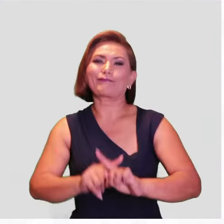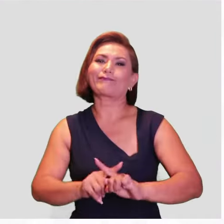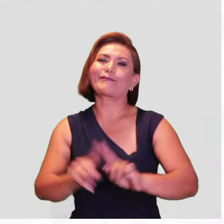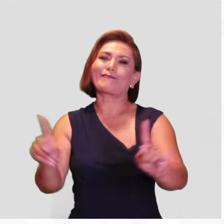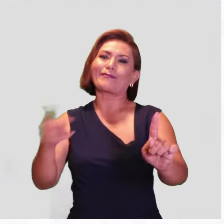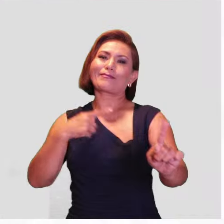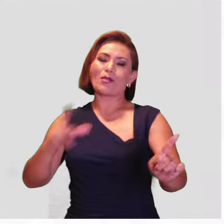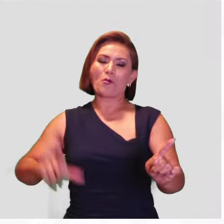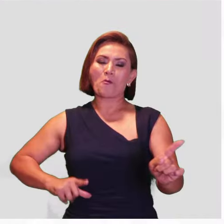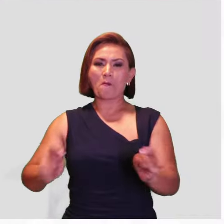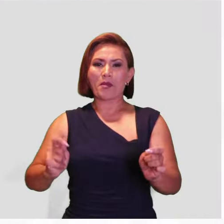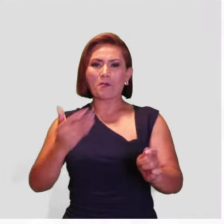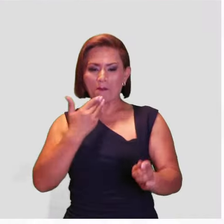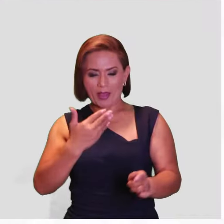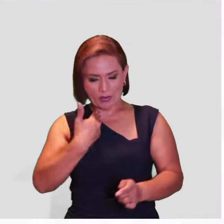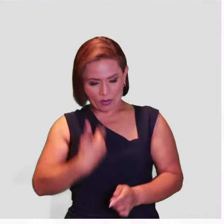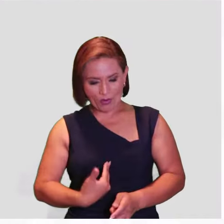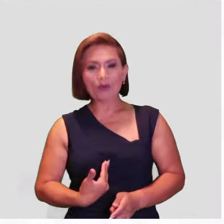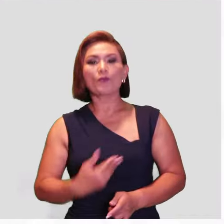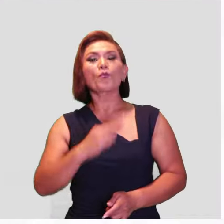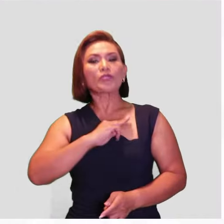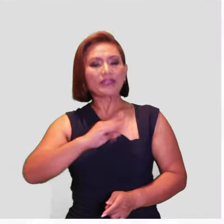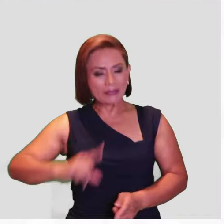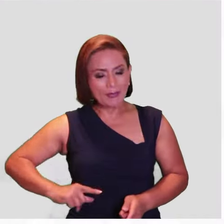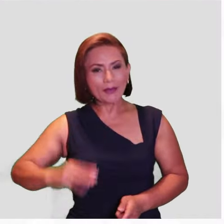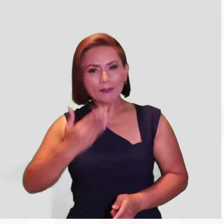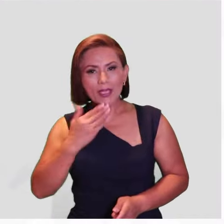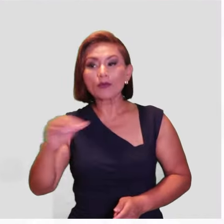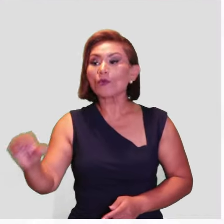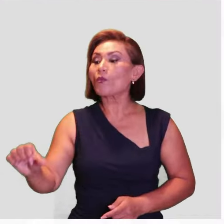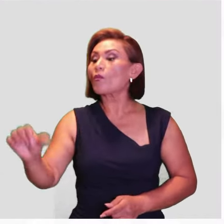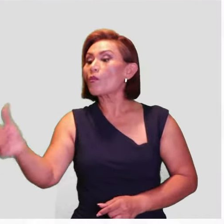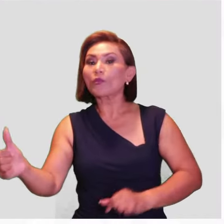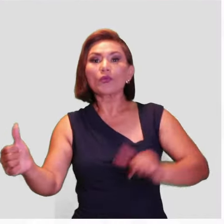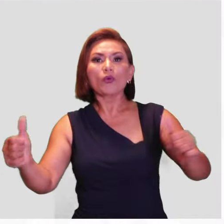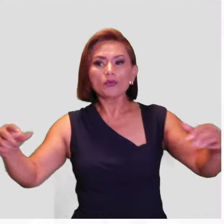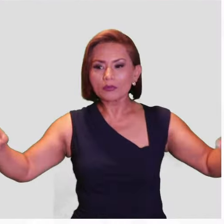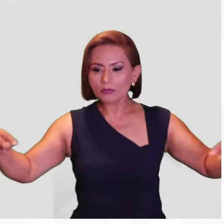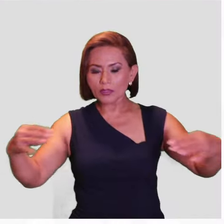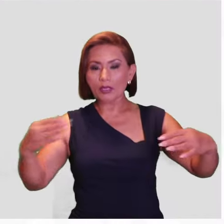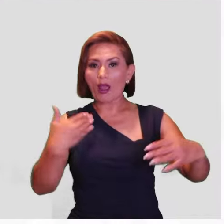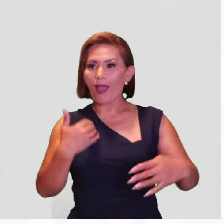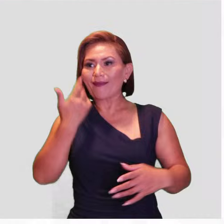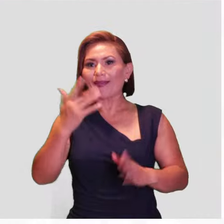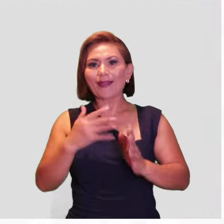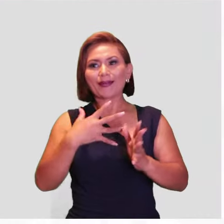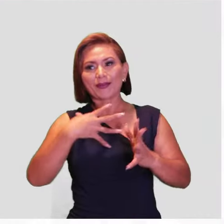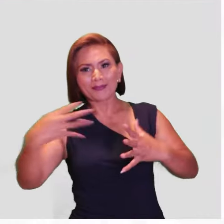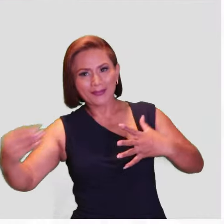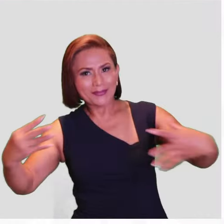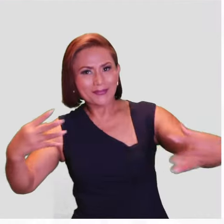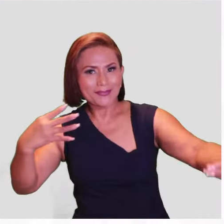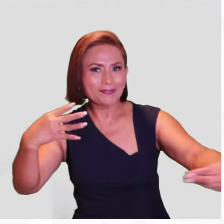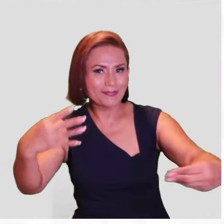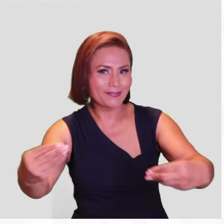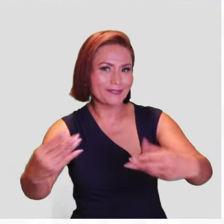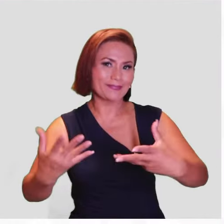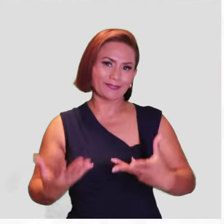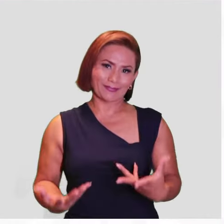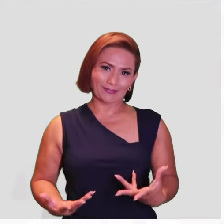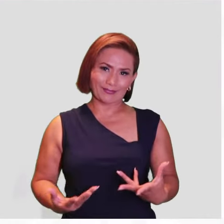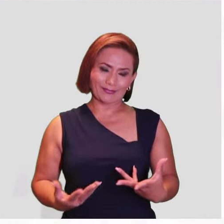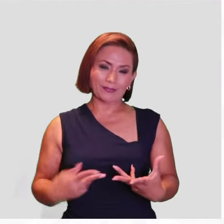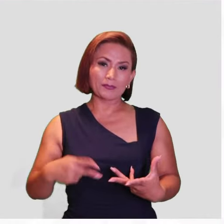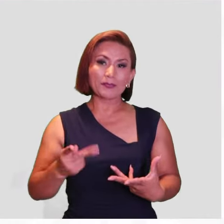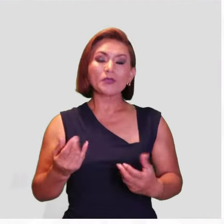hacer un gobierno municipal que sea ejemplo para los municipios vecinos queretanos. ¿Y por qué no